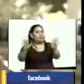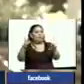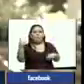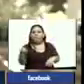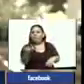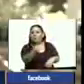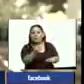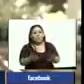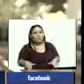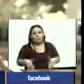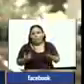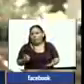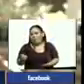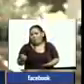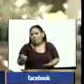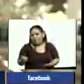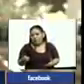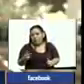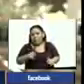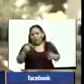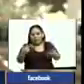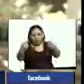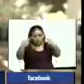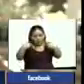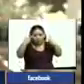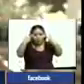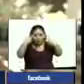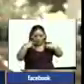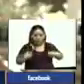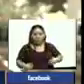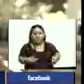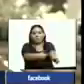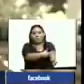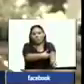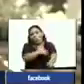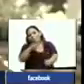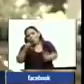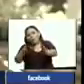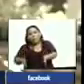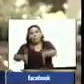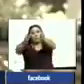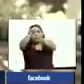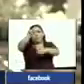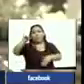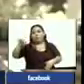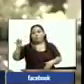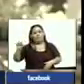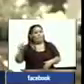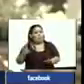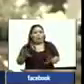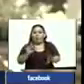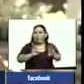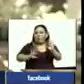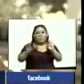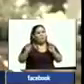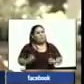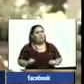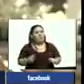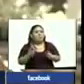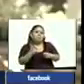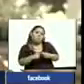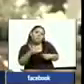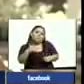tiene el recurso financiero para atenderse en un hospital privado o en el seguro social porque no todo el mundo está asegurado la